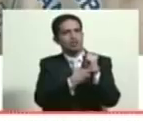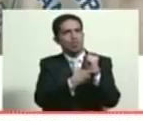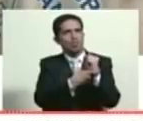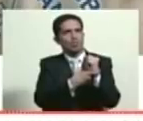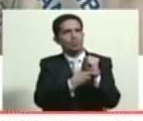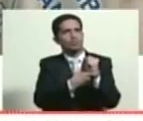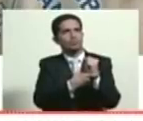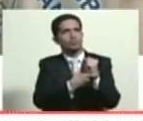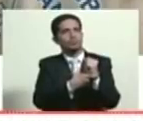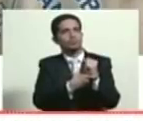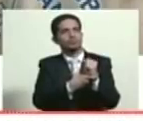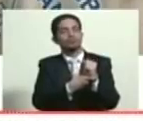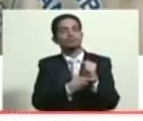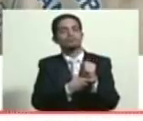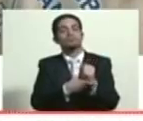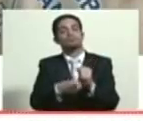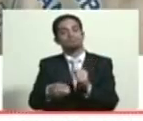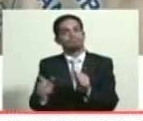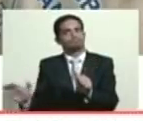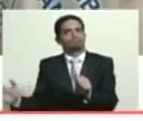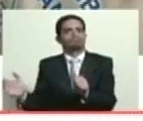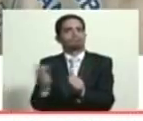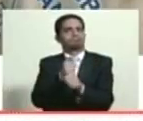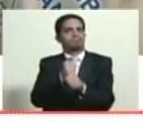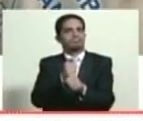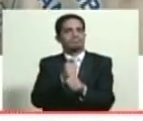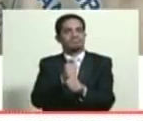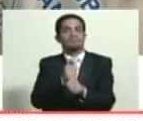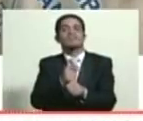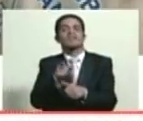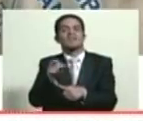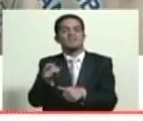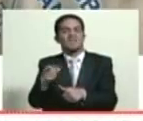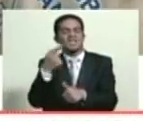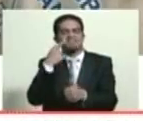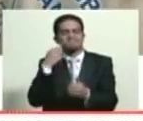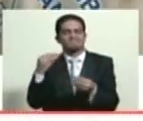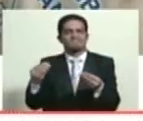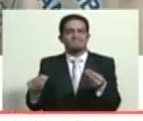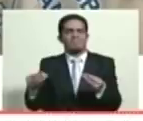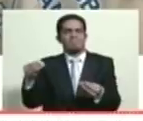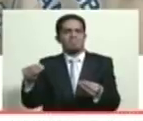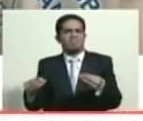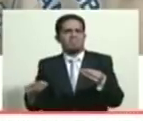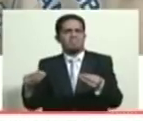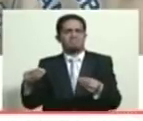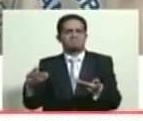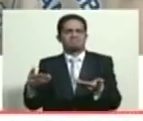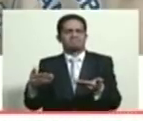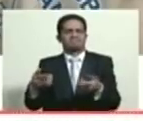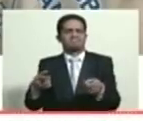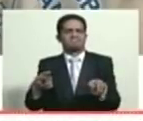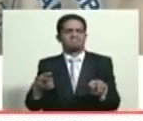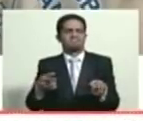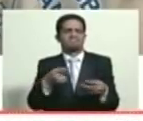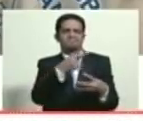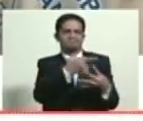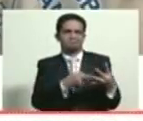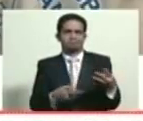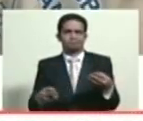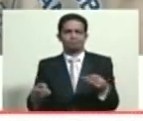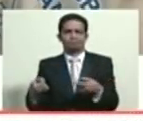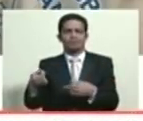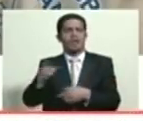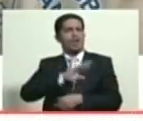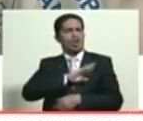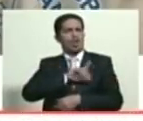Márquez, determinando fehacientemente inconsistencia en los bienes indicados en su declaración jurada